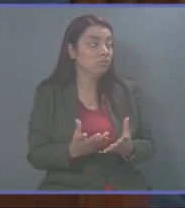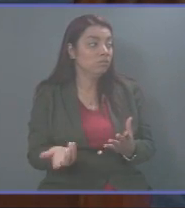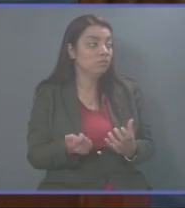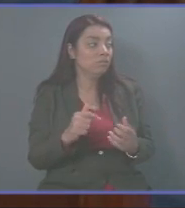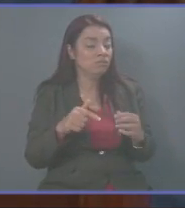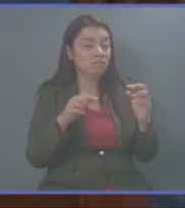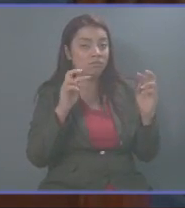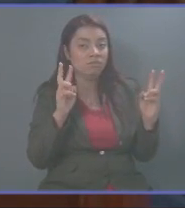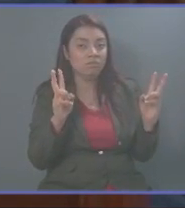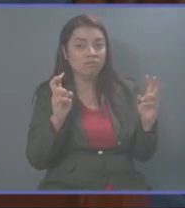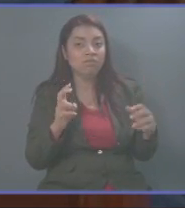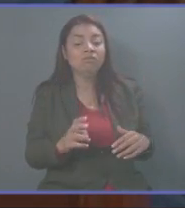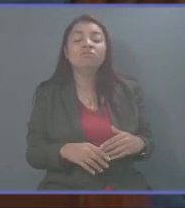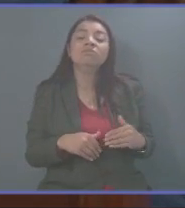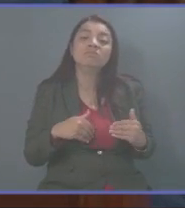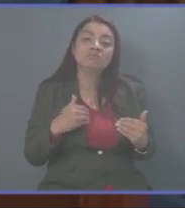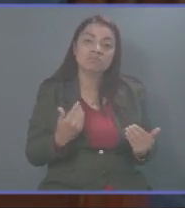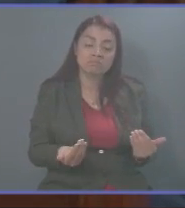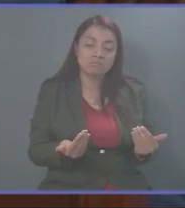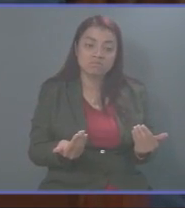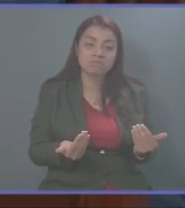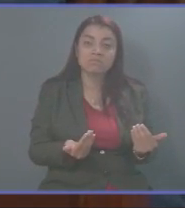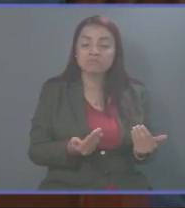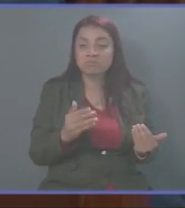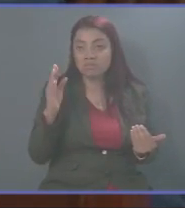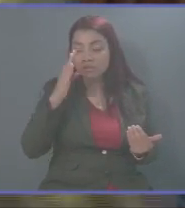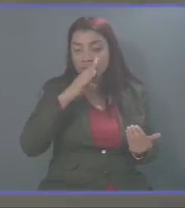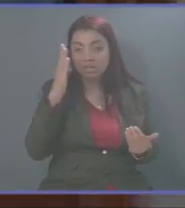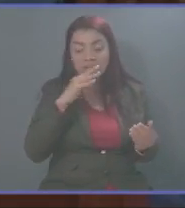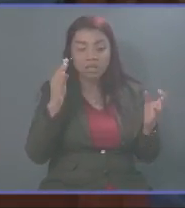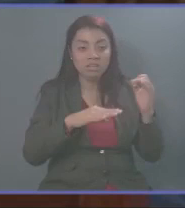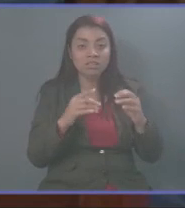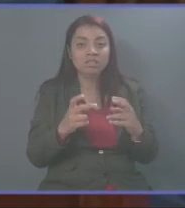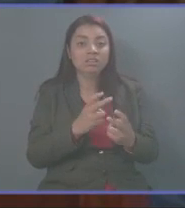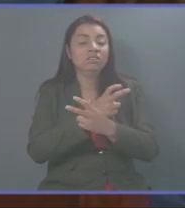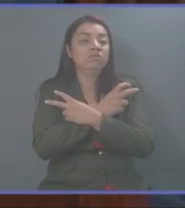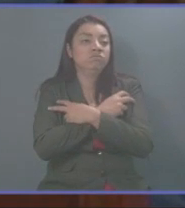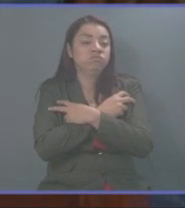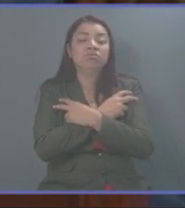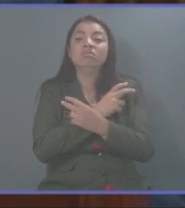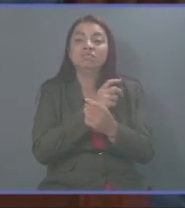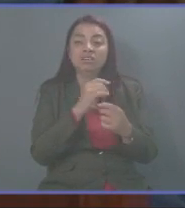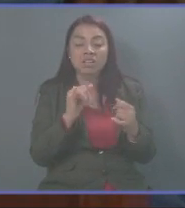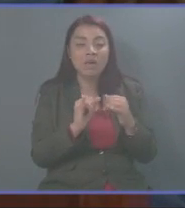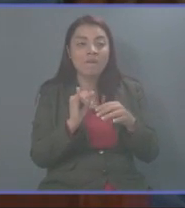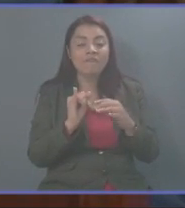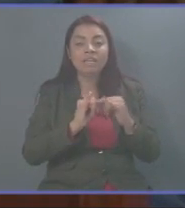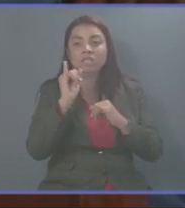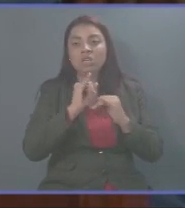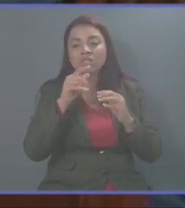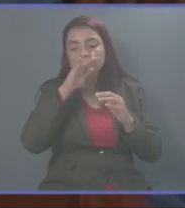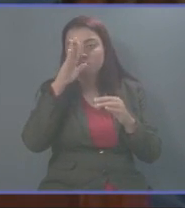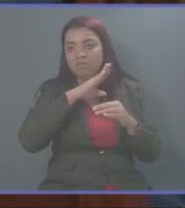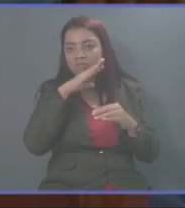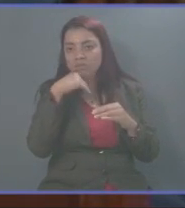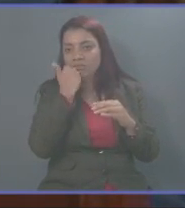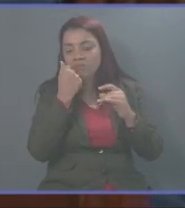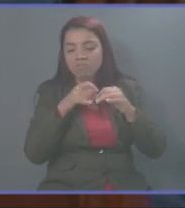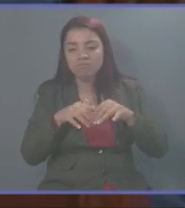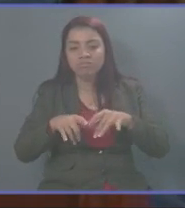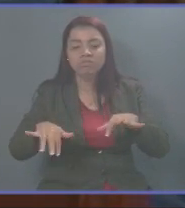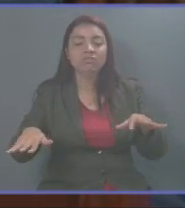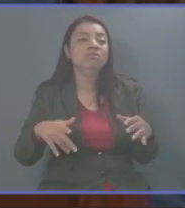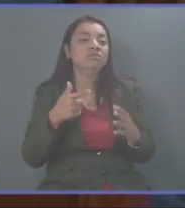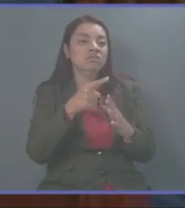la materia. En caso de los residuos bioinfecciosos, serán gestionados de conformidad a las disposiciones contenidas en